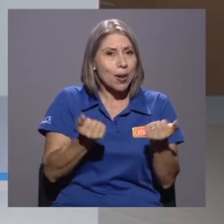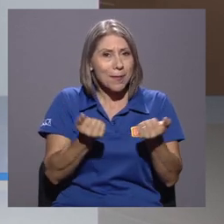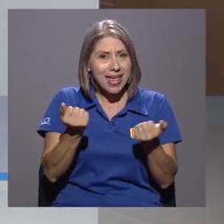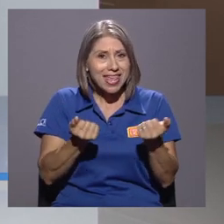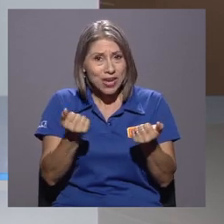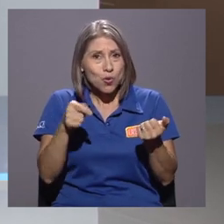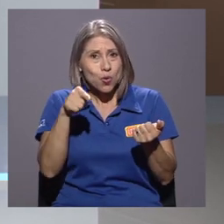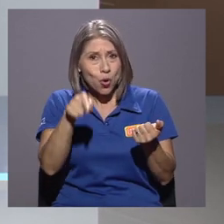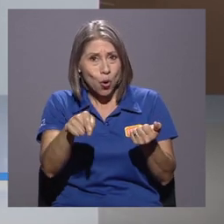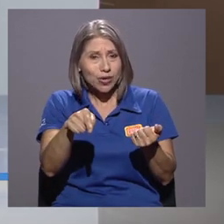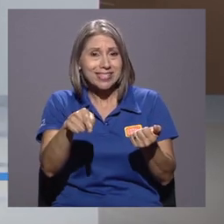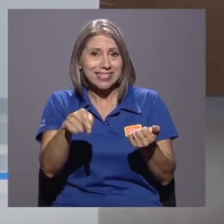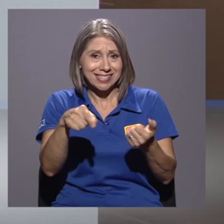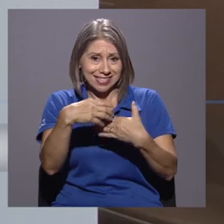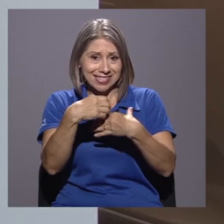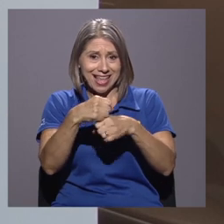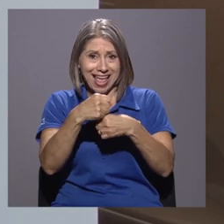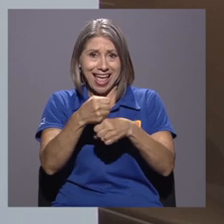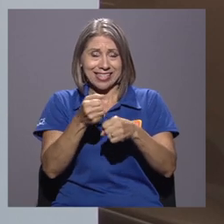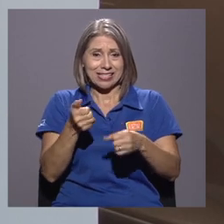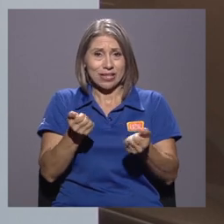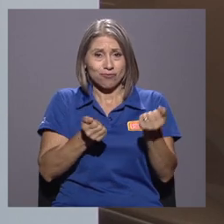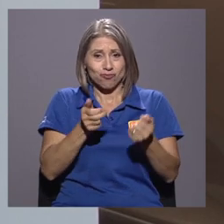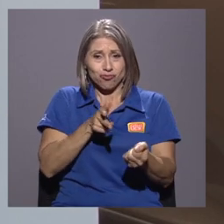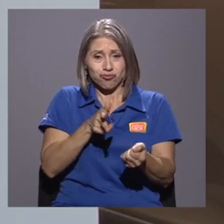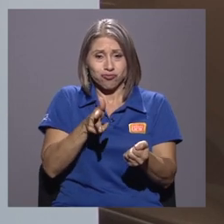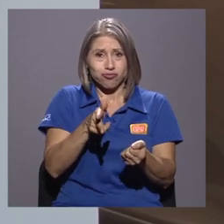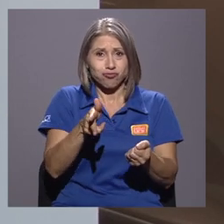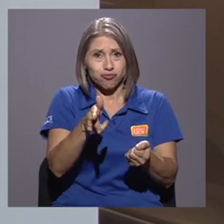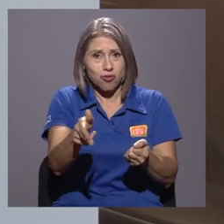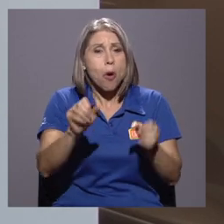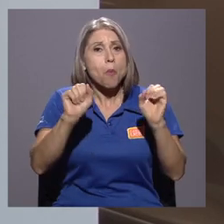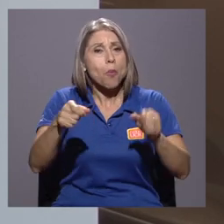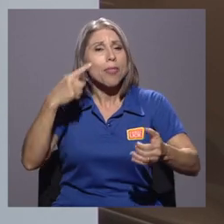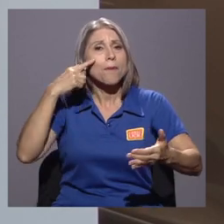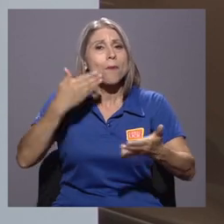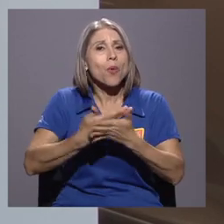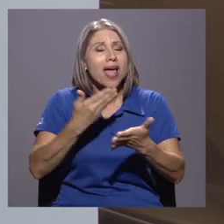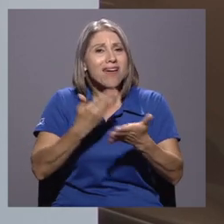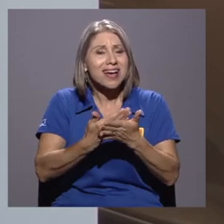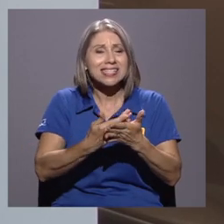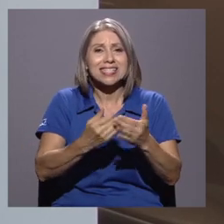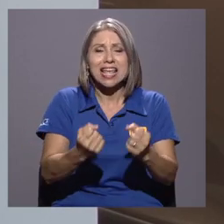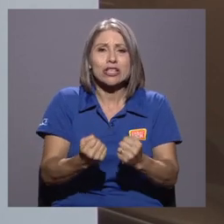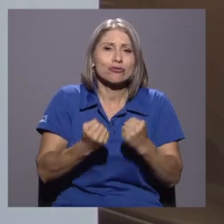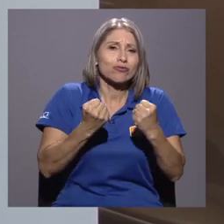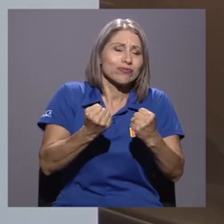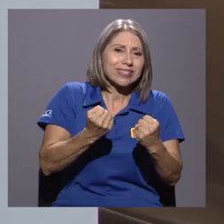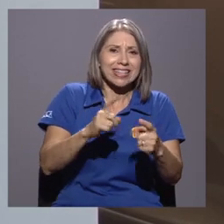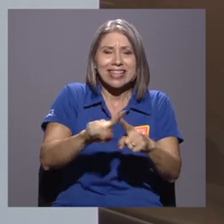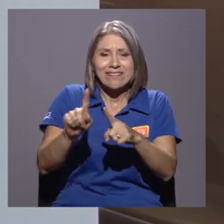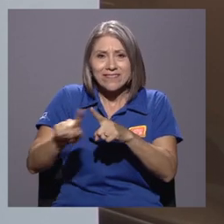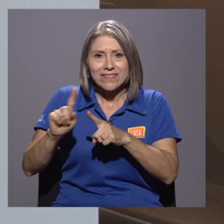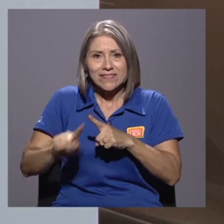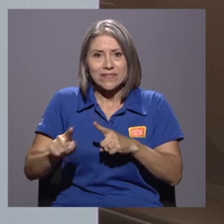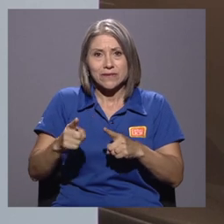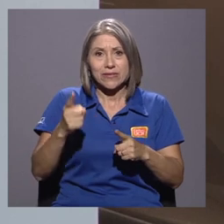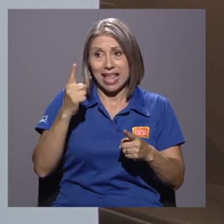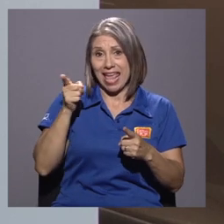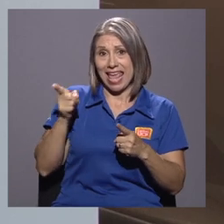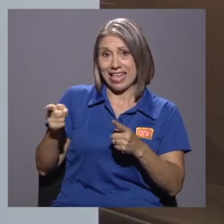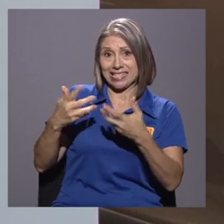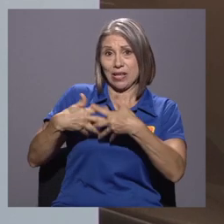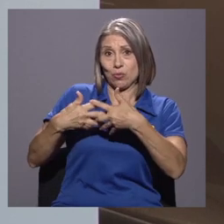se pueden realizar pruebas principalmente de torque, de potencia, e incluso este que hemos